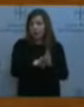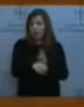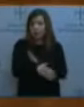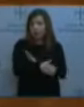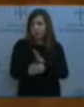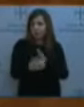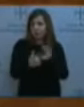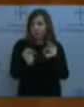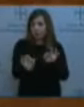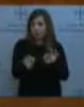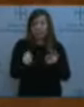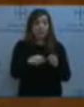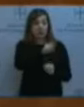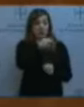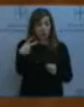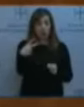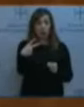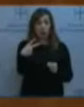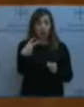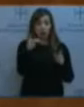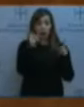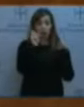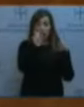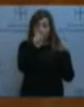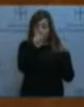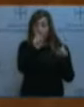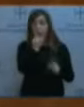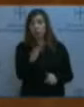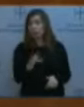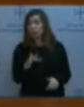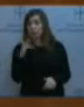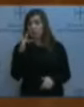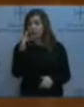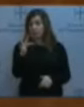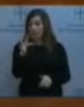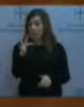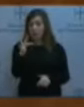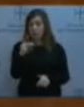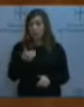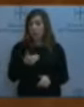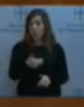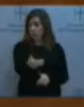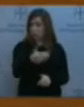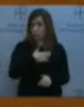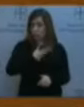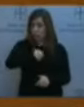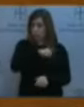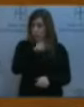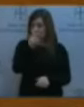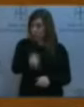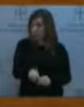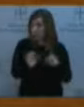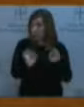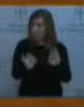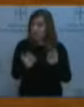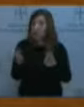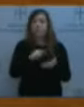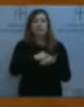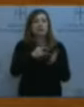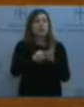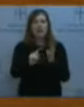tanto en los resultados de la educación como en las posibilidades de futuro que tenemos. Y hay que meter planes